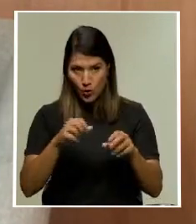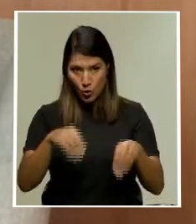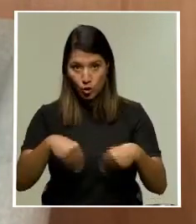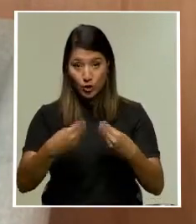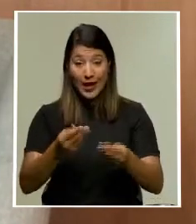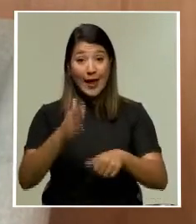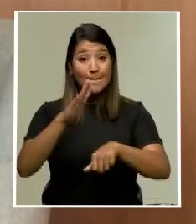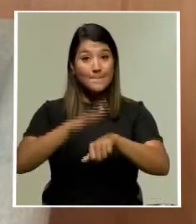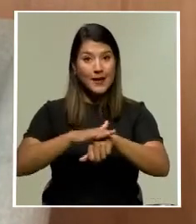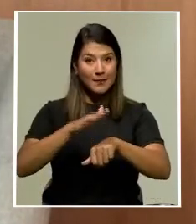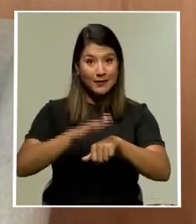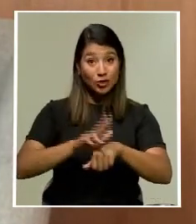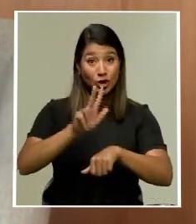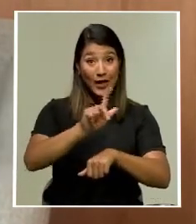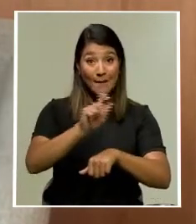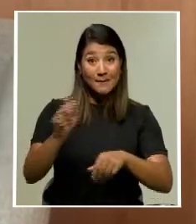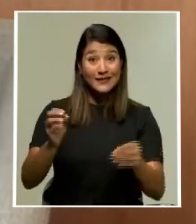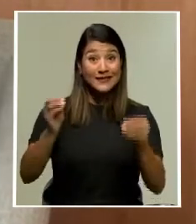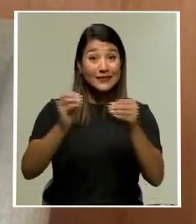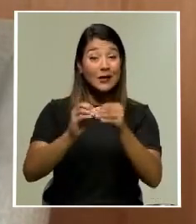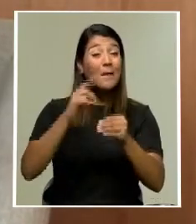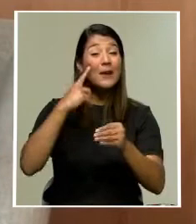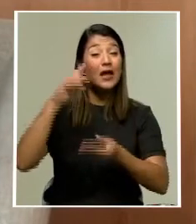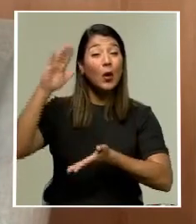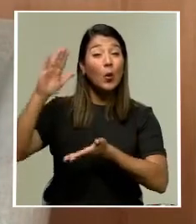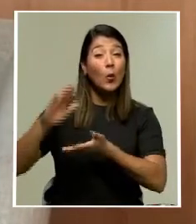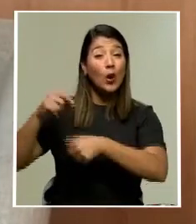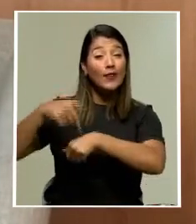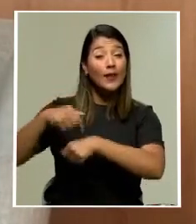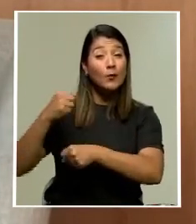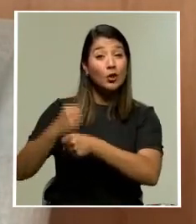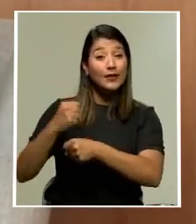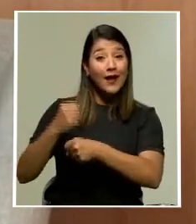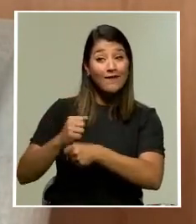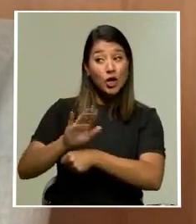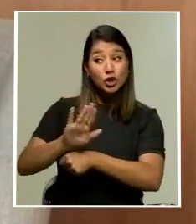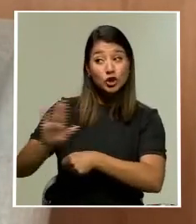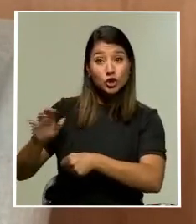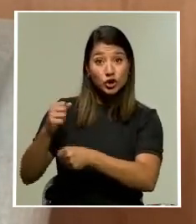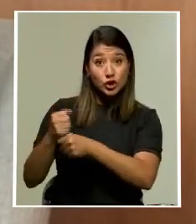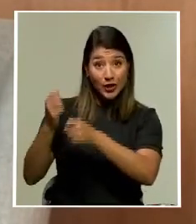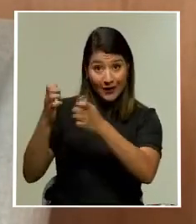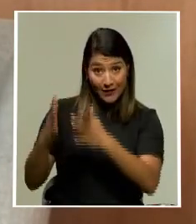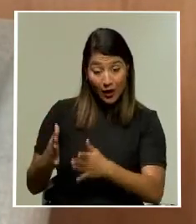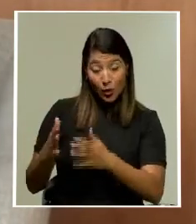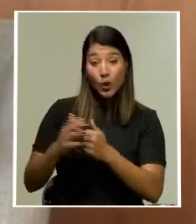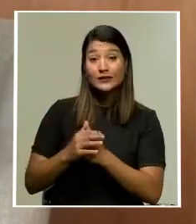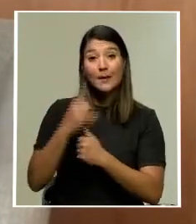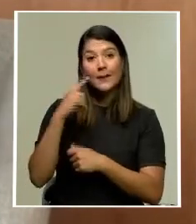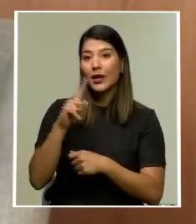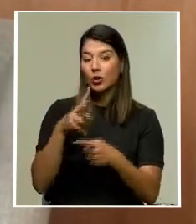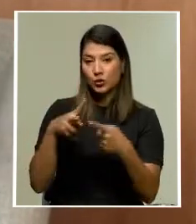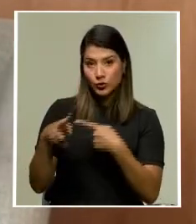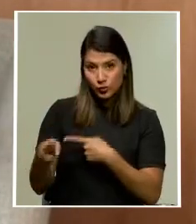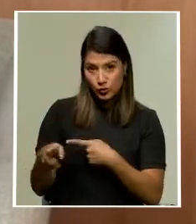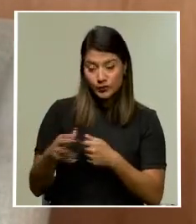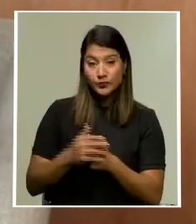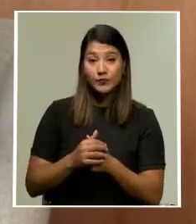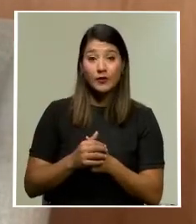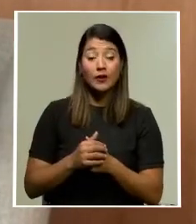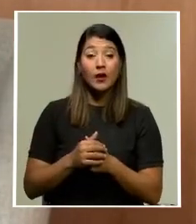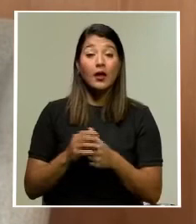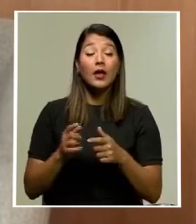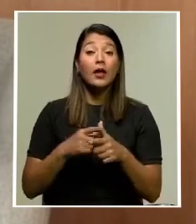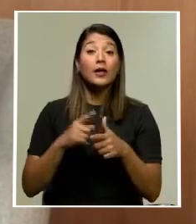la reducción de jornada y asimismo autorizar al Ministerio de Trabajo y Seguridad Social en caso de que se nos haya